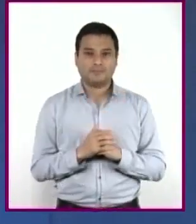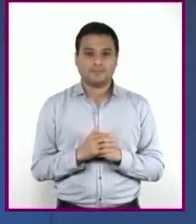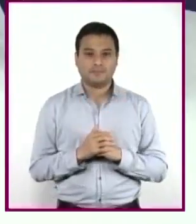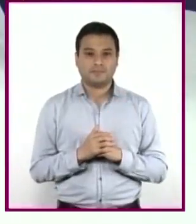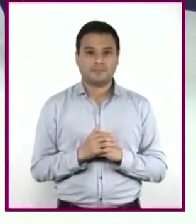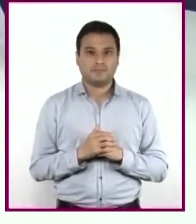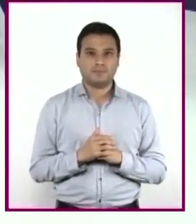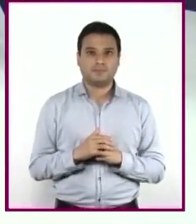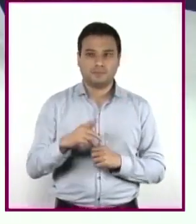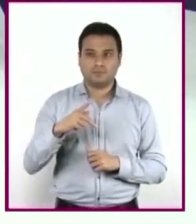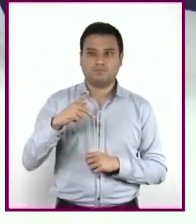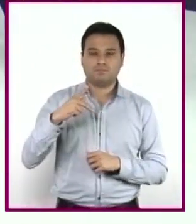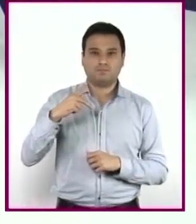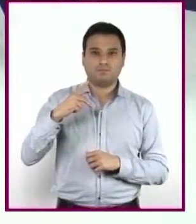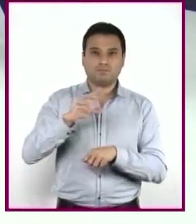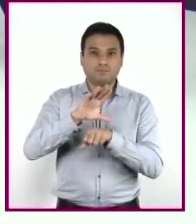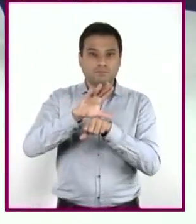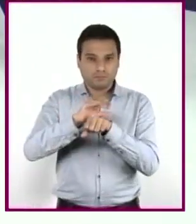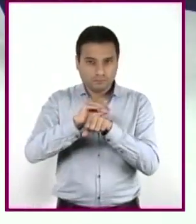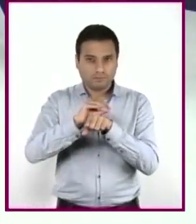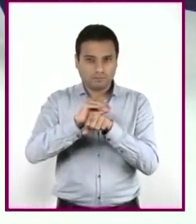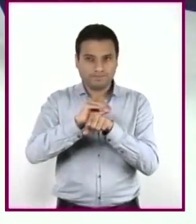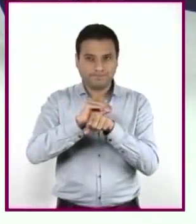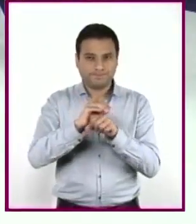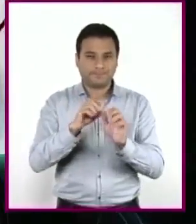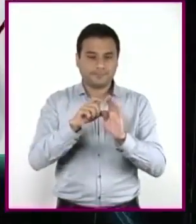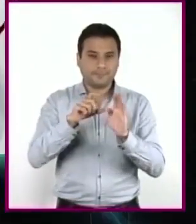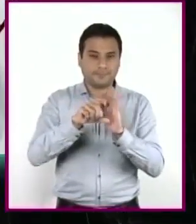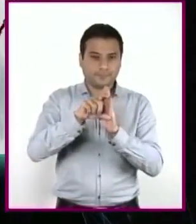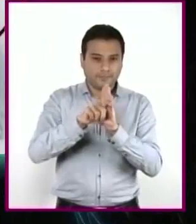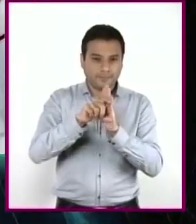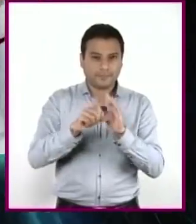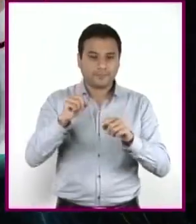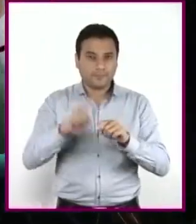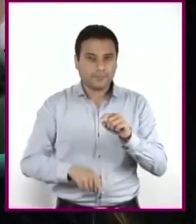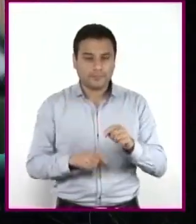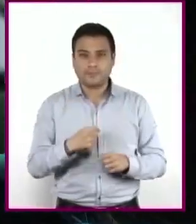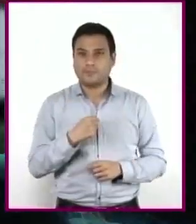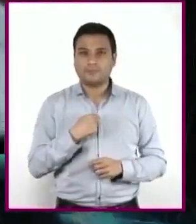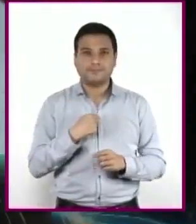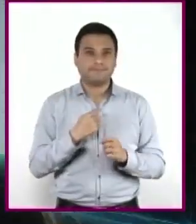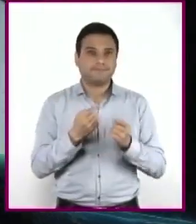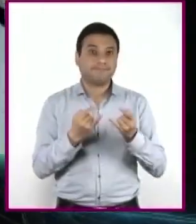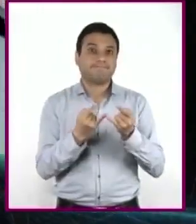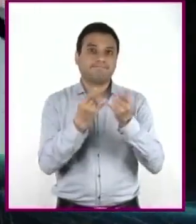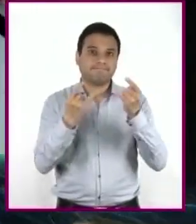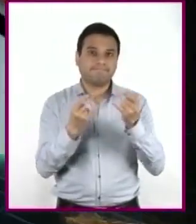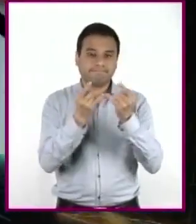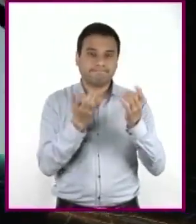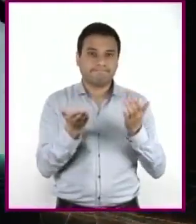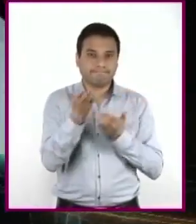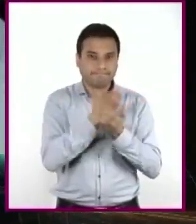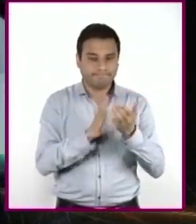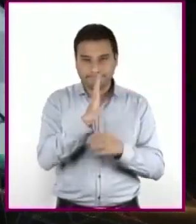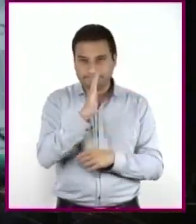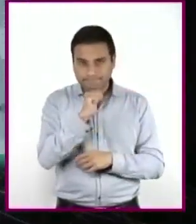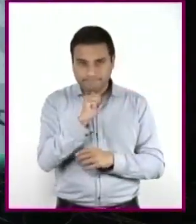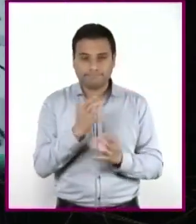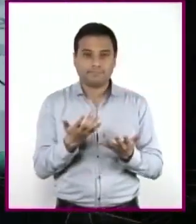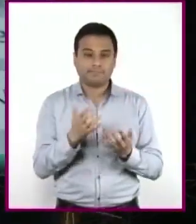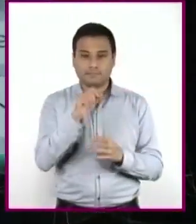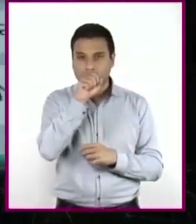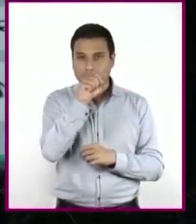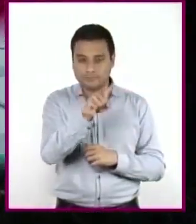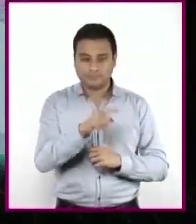le quitaron ciertos permisos en Instagram. No podía subir contenido a historias, no podía